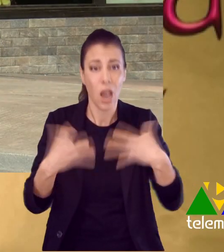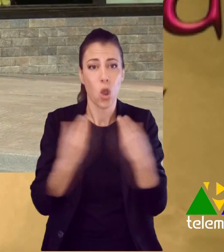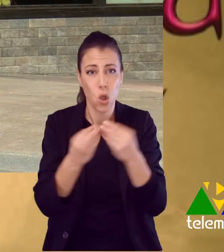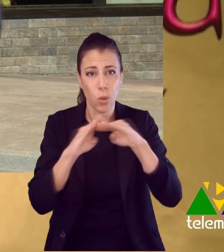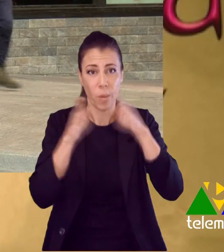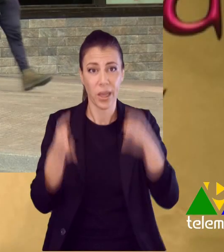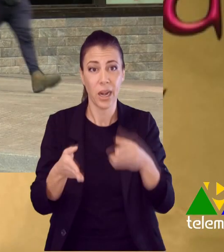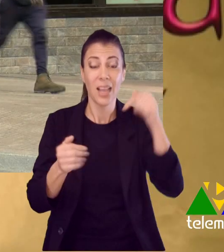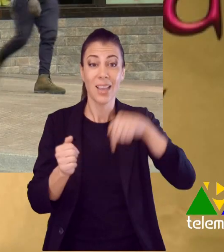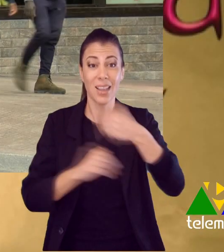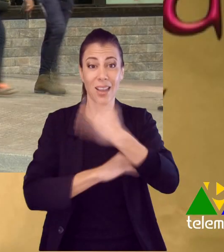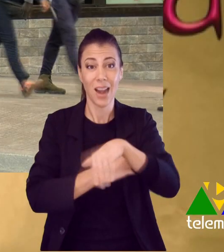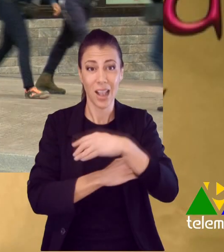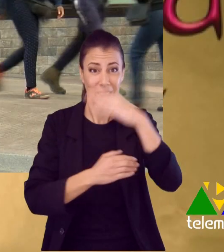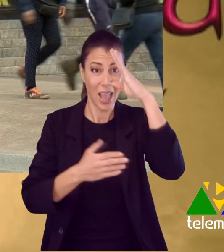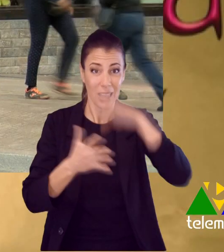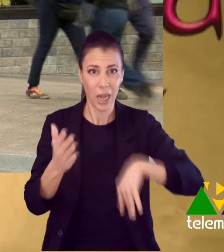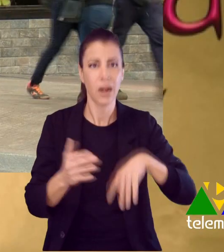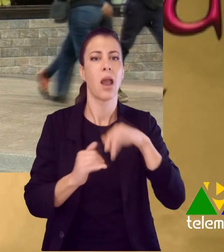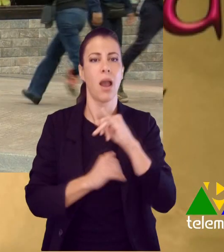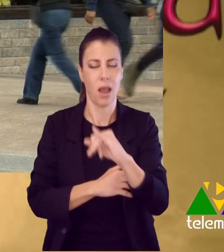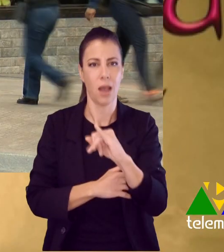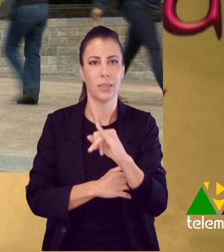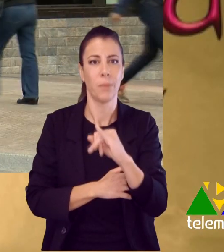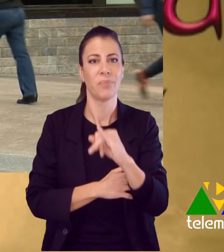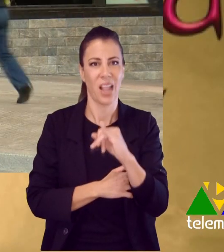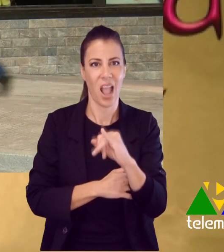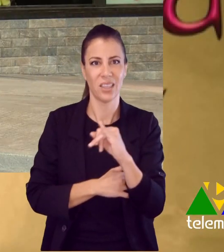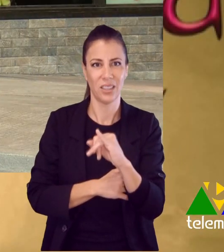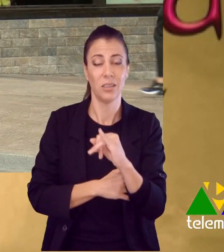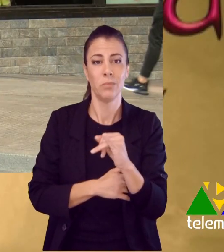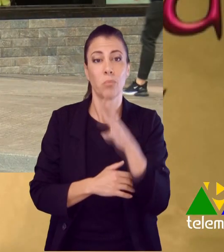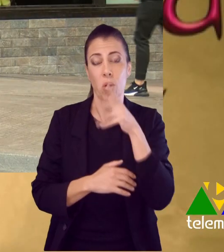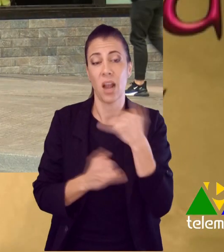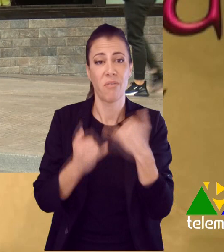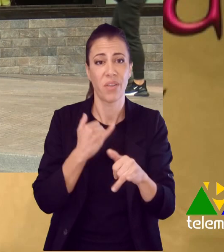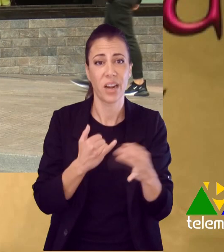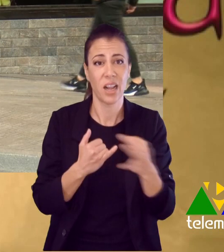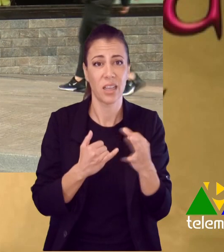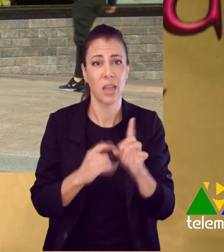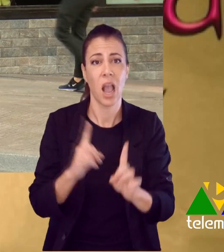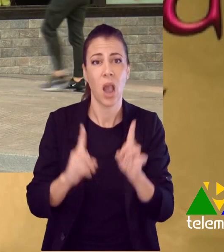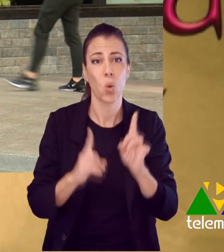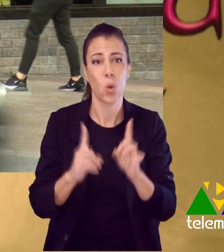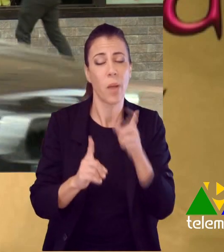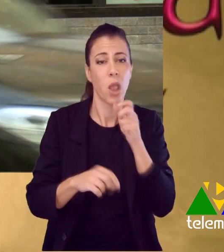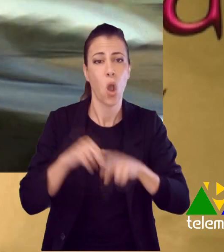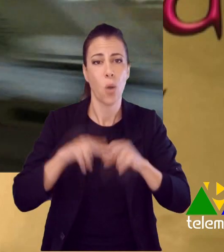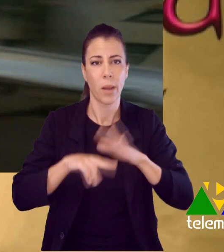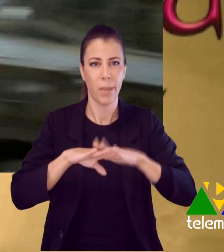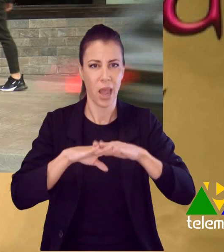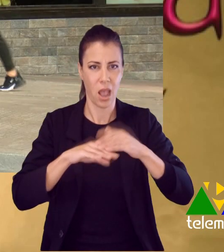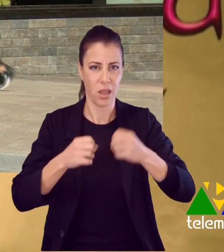la calle Catalanes había una embovedada que, bueno, se ha salido alguna vez que se han hecho obras para construir